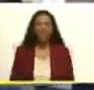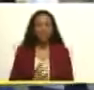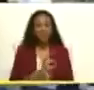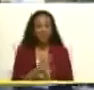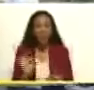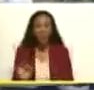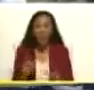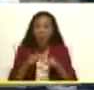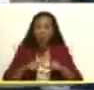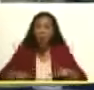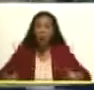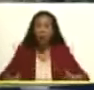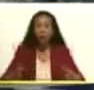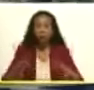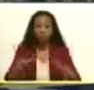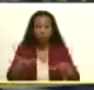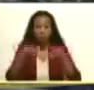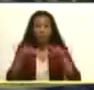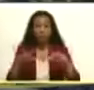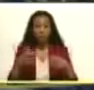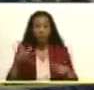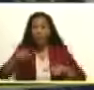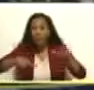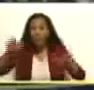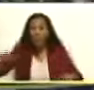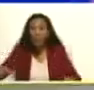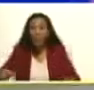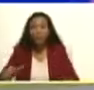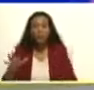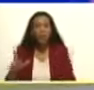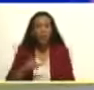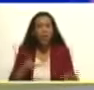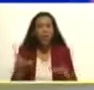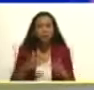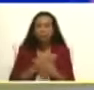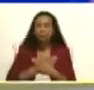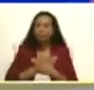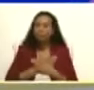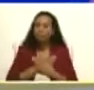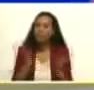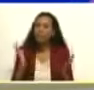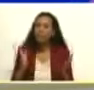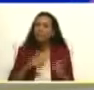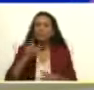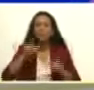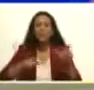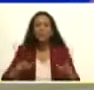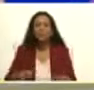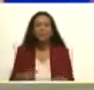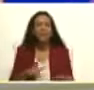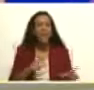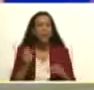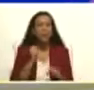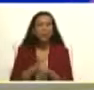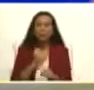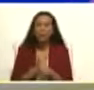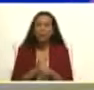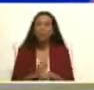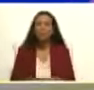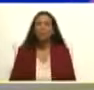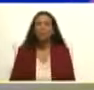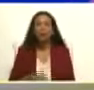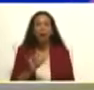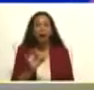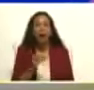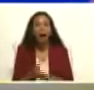Este espacio de nuestra maquinaria está a la orden de todos los venezolanos y las venezolanas. Y hay que